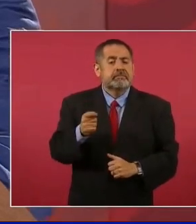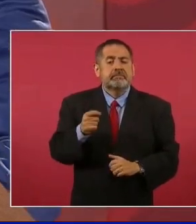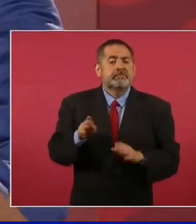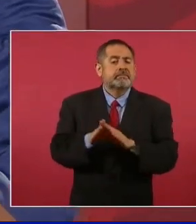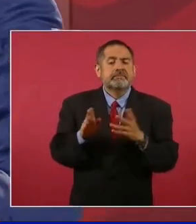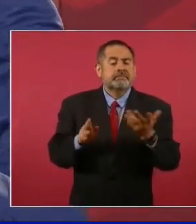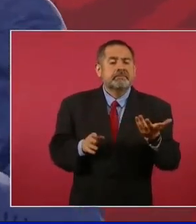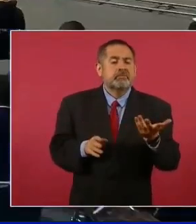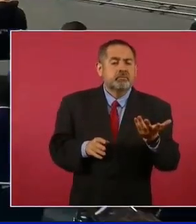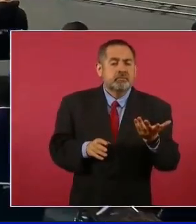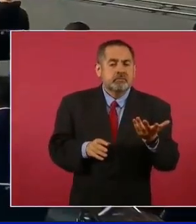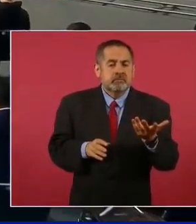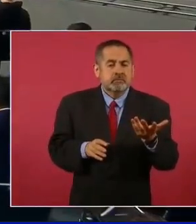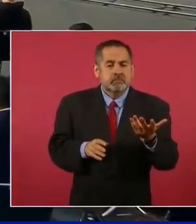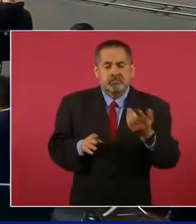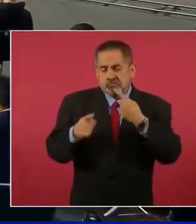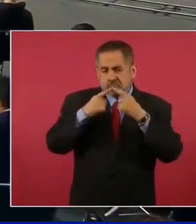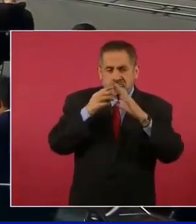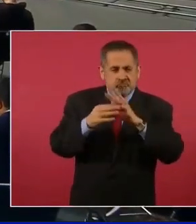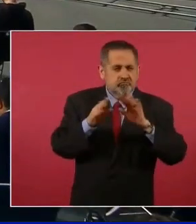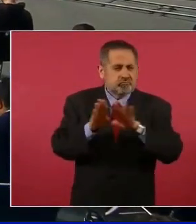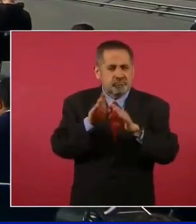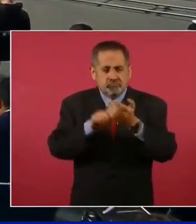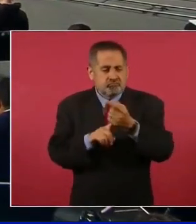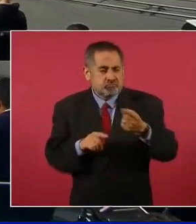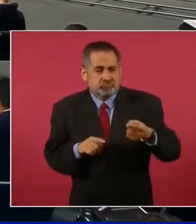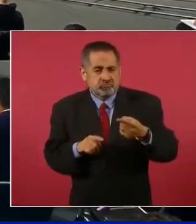Y la resistencia no iba a venir